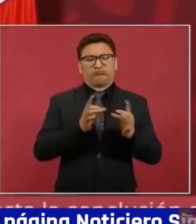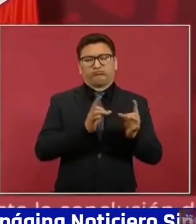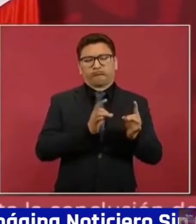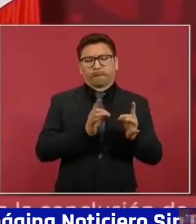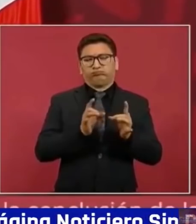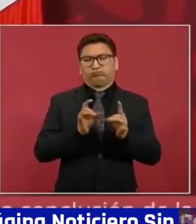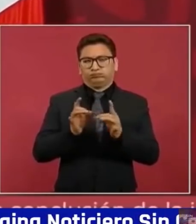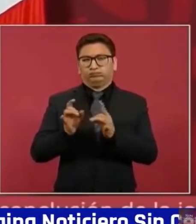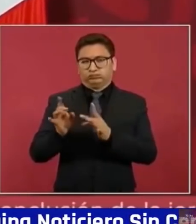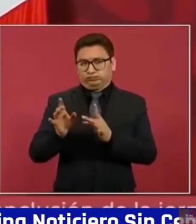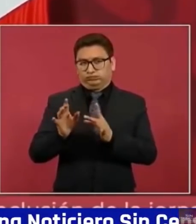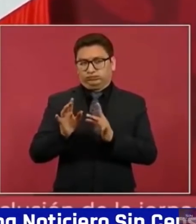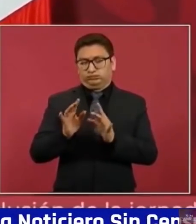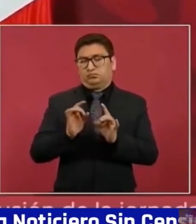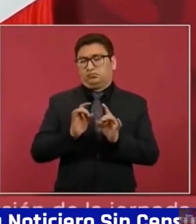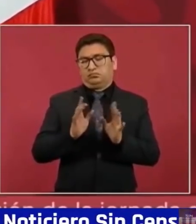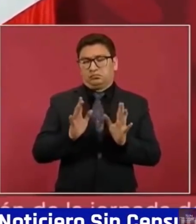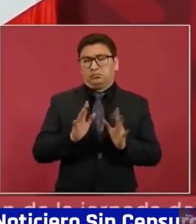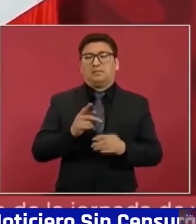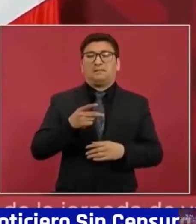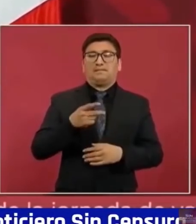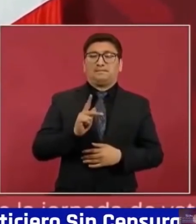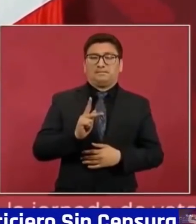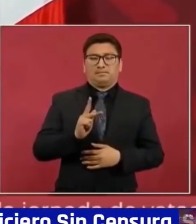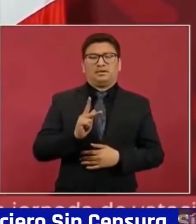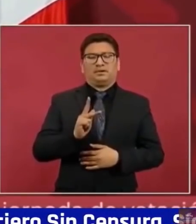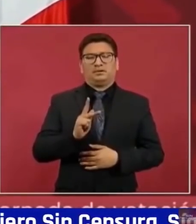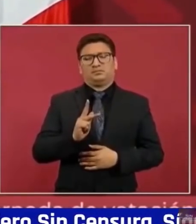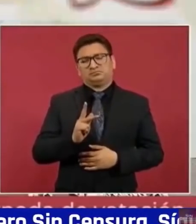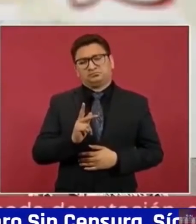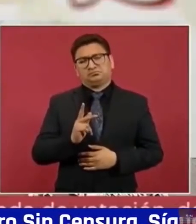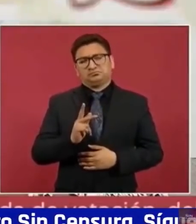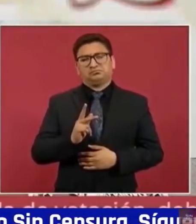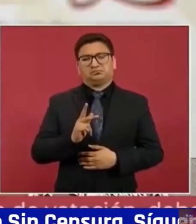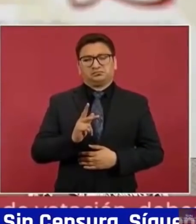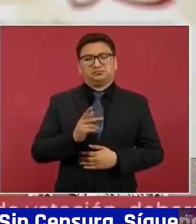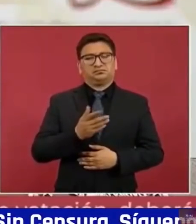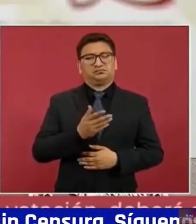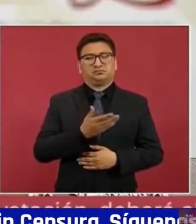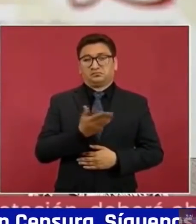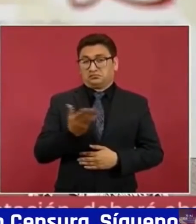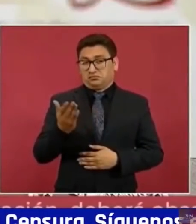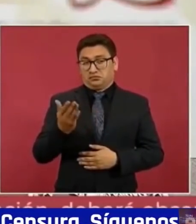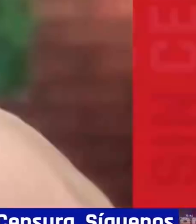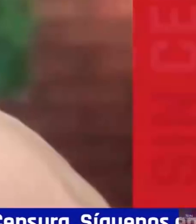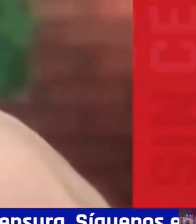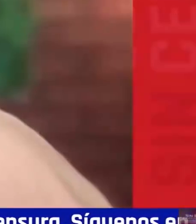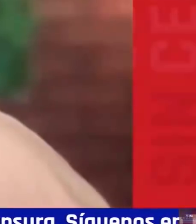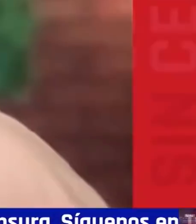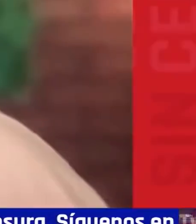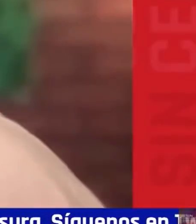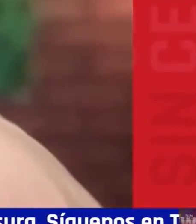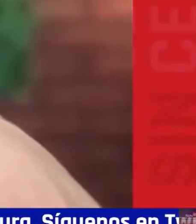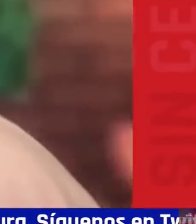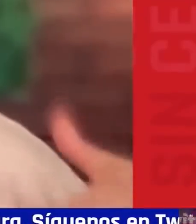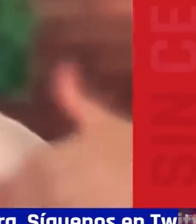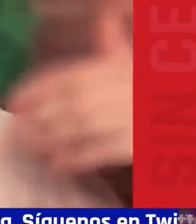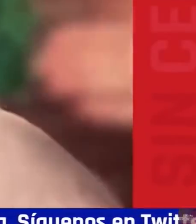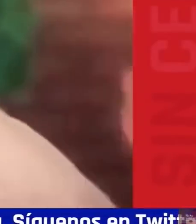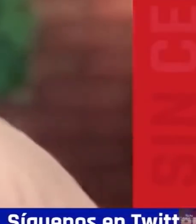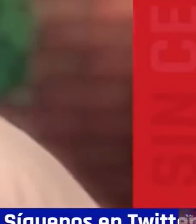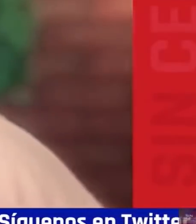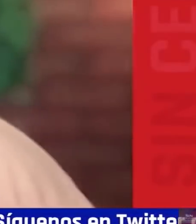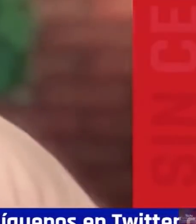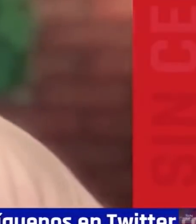es, a ver, si a partir, o ya veníamos creando una mayor dependencia en los precios del combustible, en los precios internacionales, y que